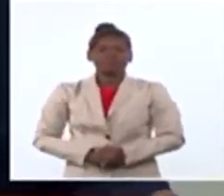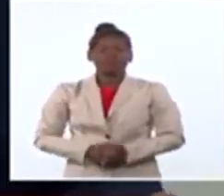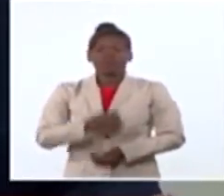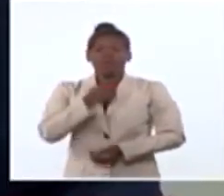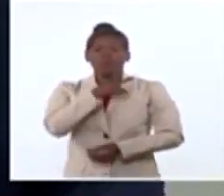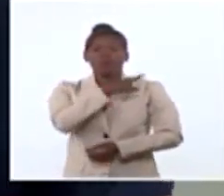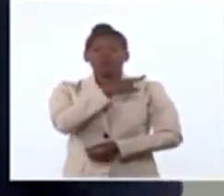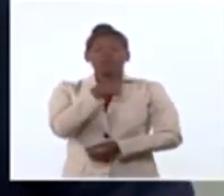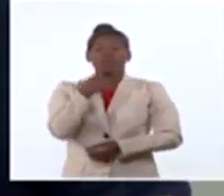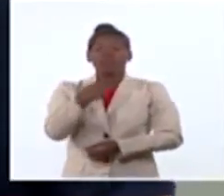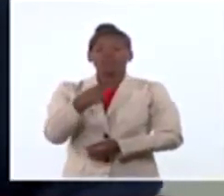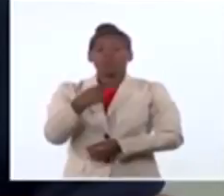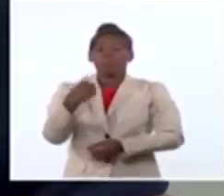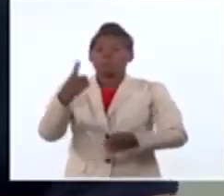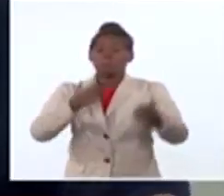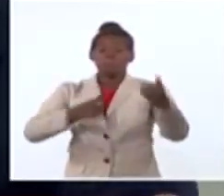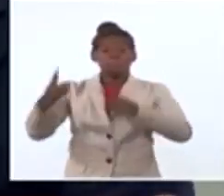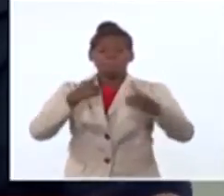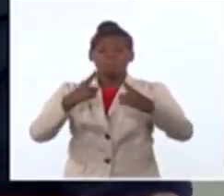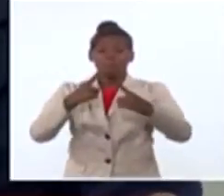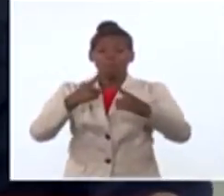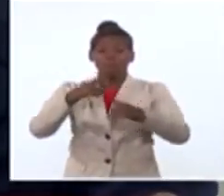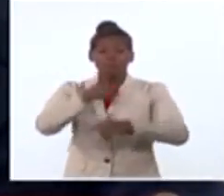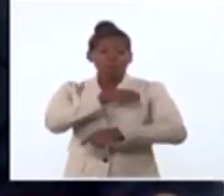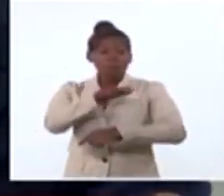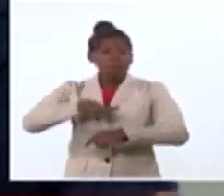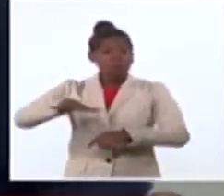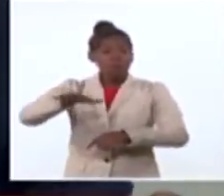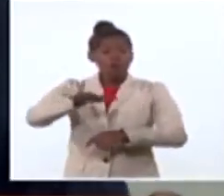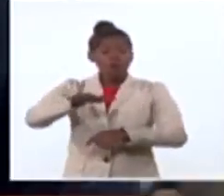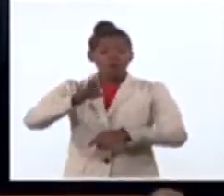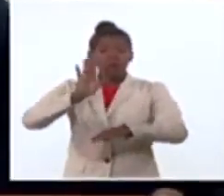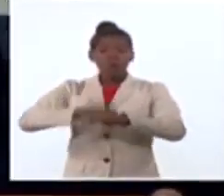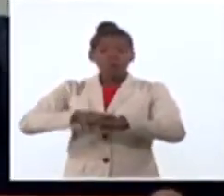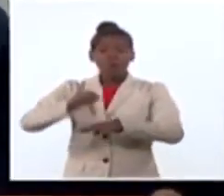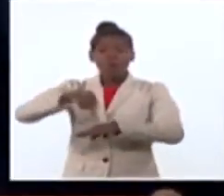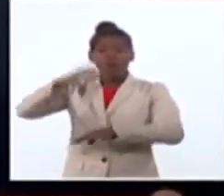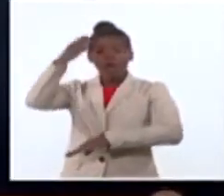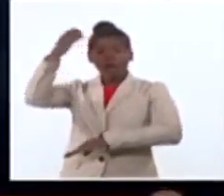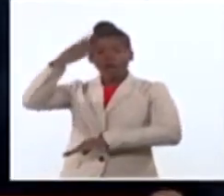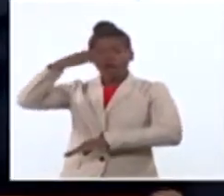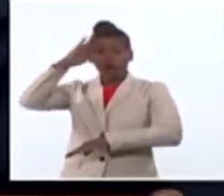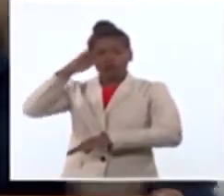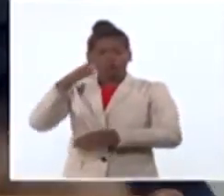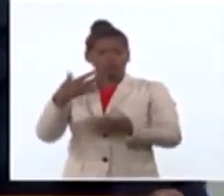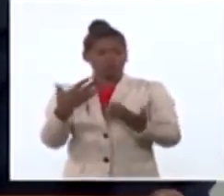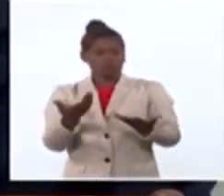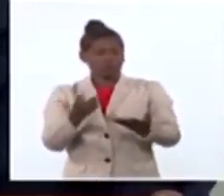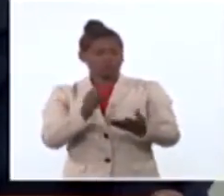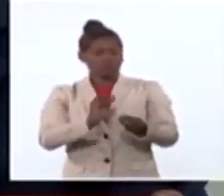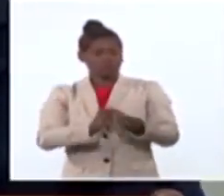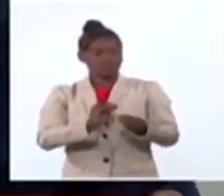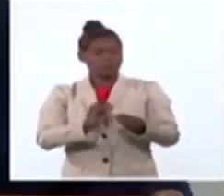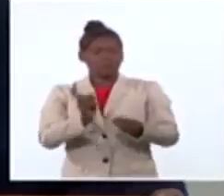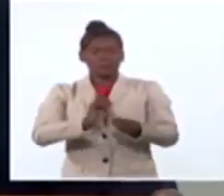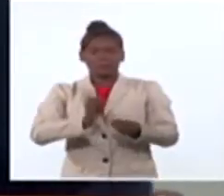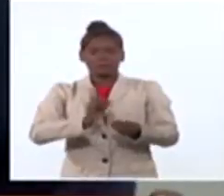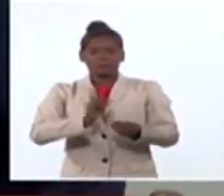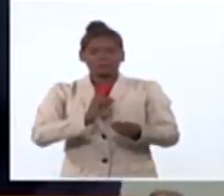Estudios clínicos para cerciorarse de que sean compatibles con las vacunas cubanas